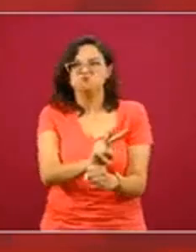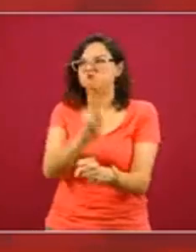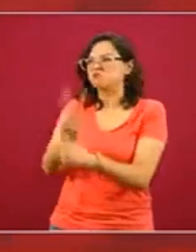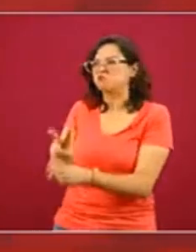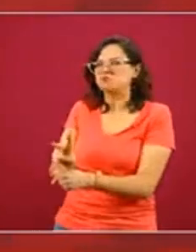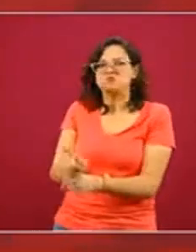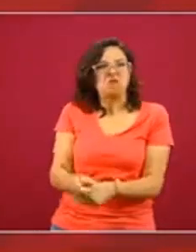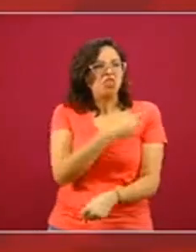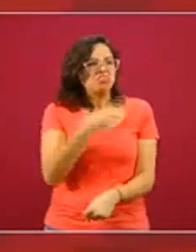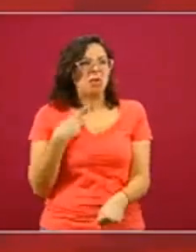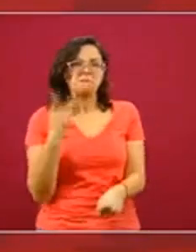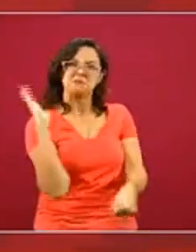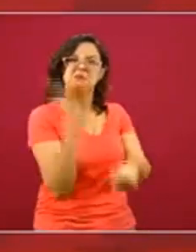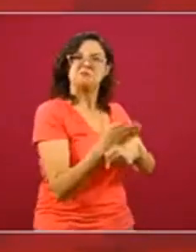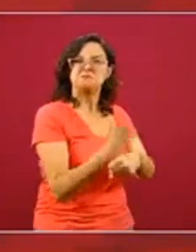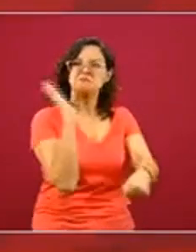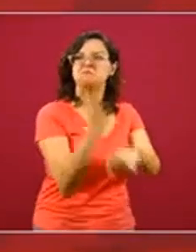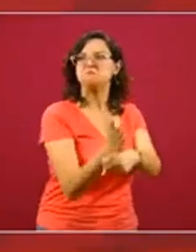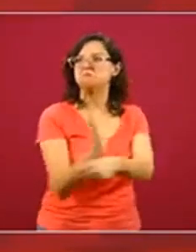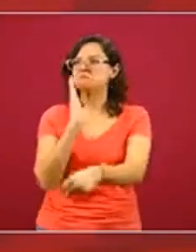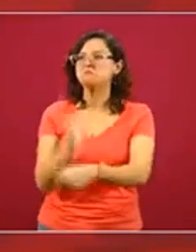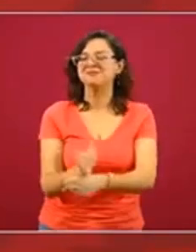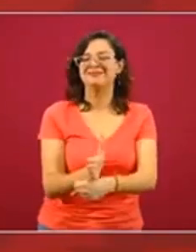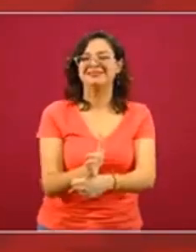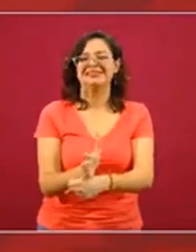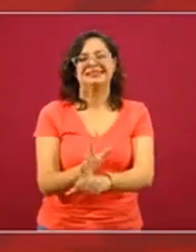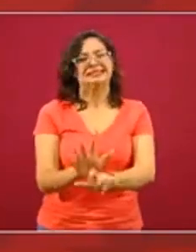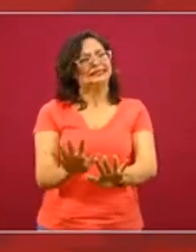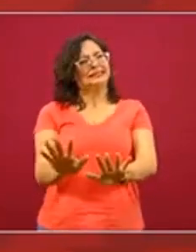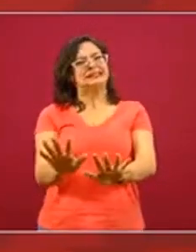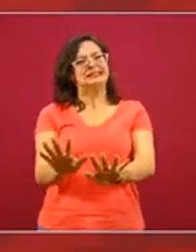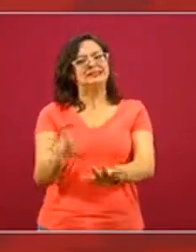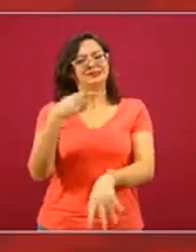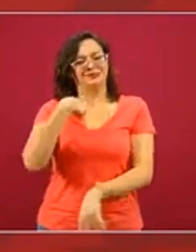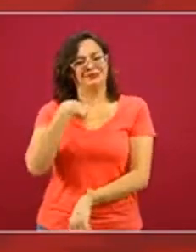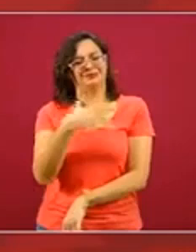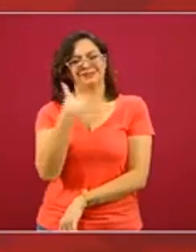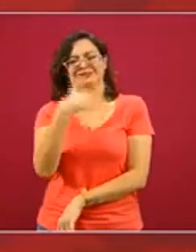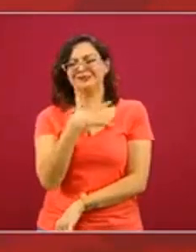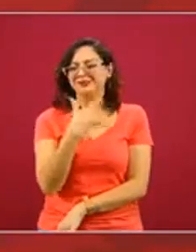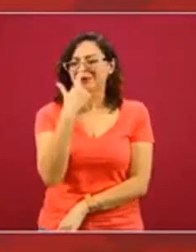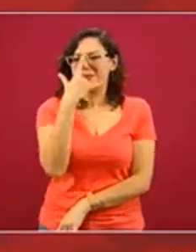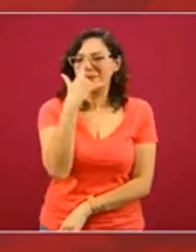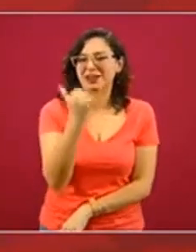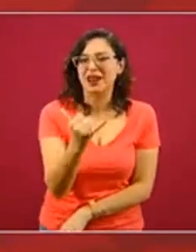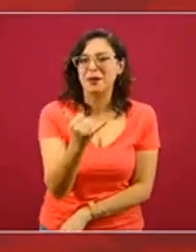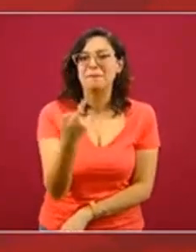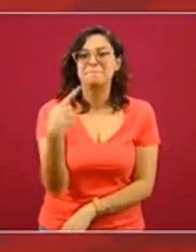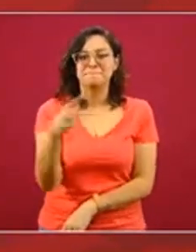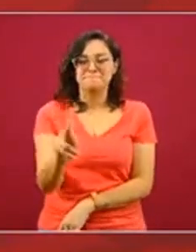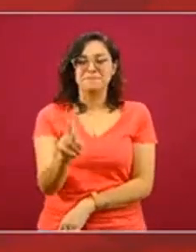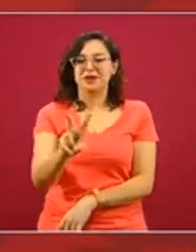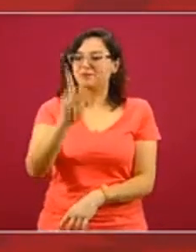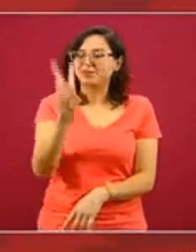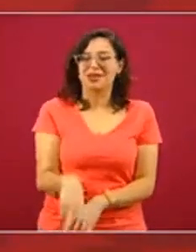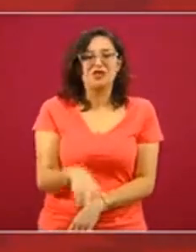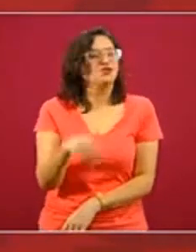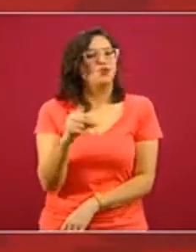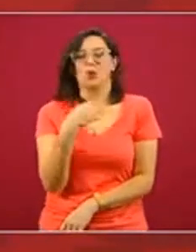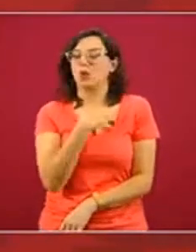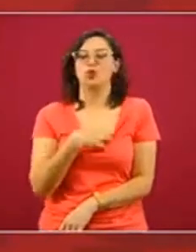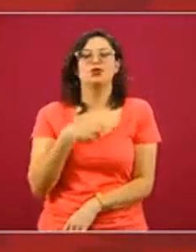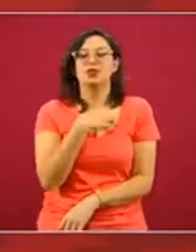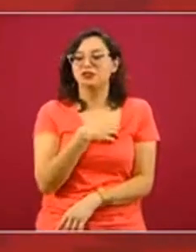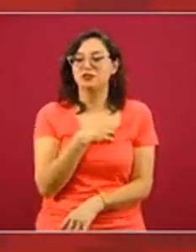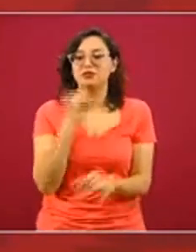castigo. A mí me llama mucho la atención, pero de ser franco no me entusiasma, que en las